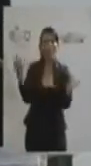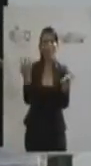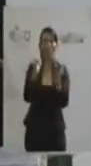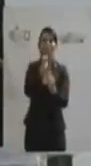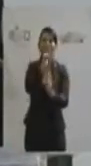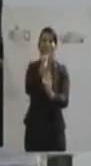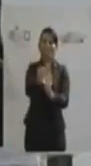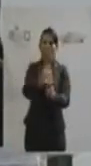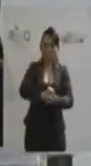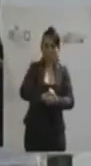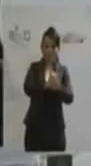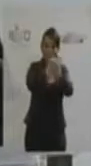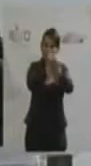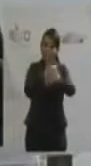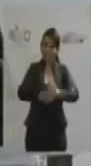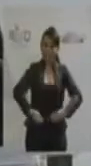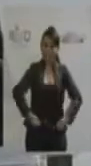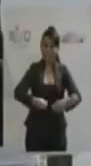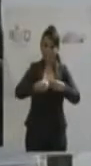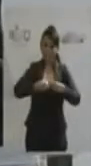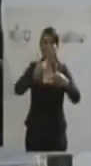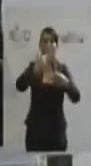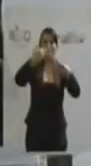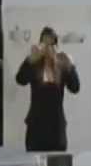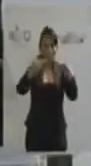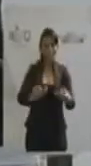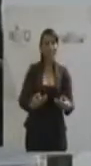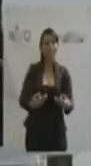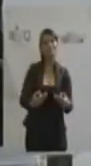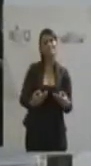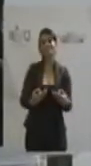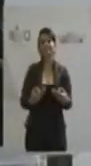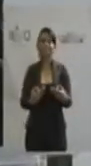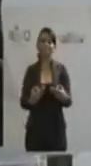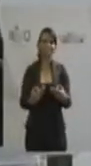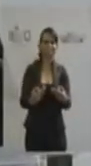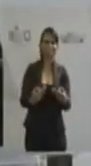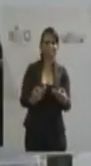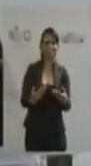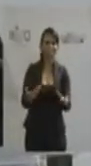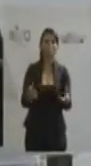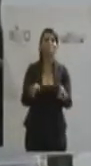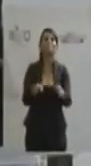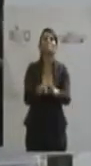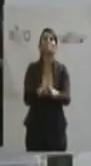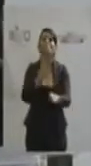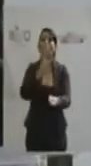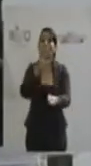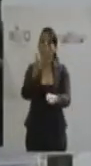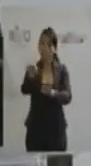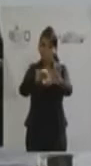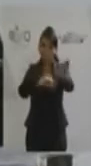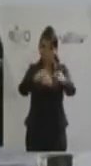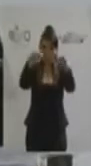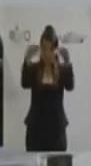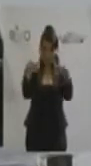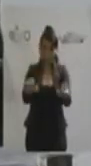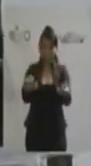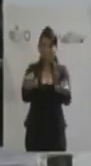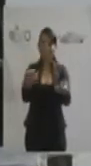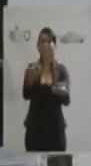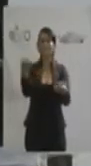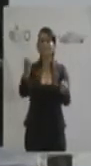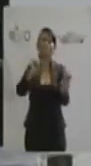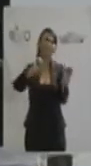mejorar la calidad de vida de los ciudadanos, y mucho menos en que hubiera mejores empleos. En eso no se han